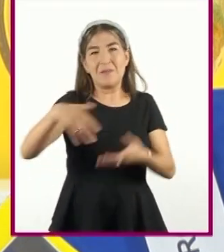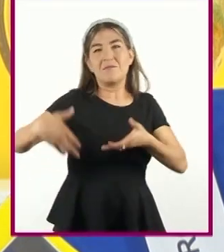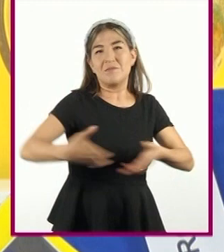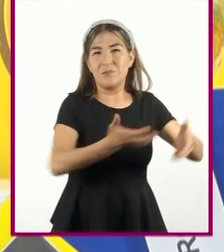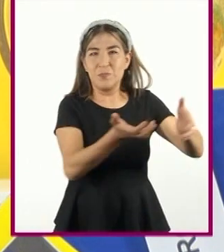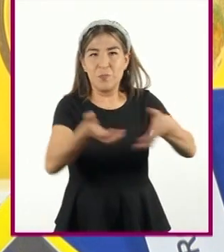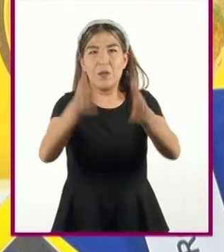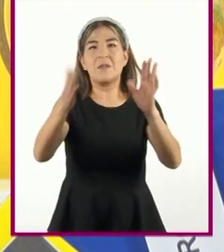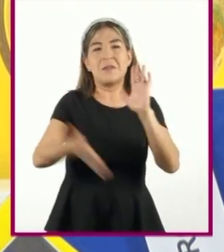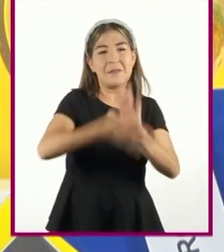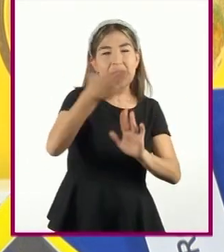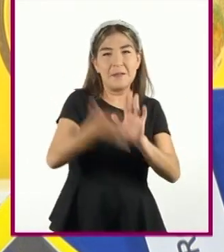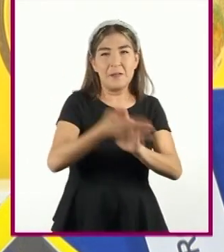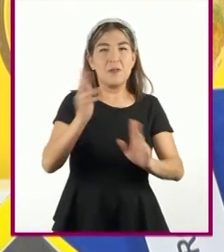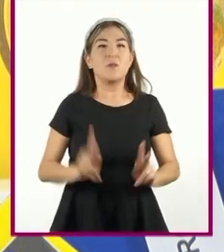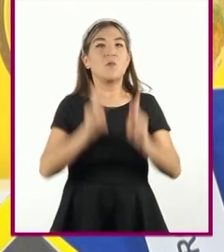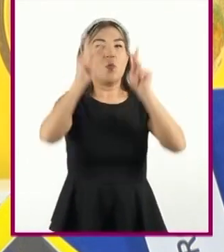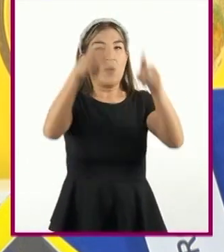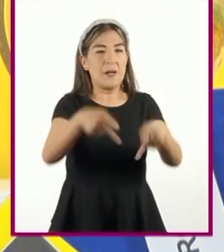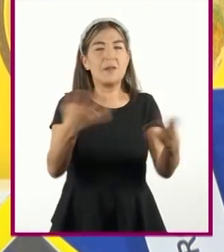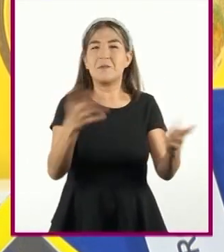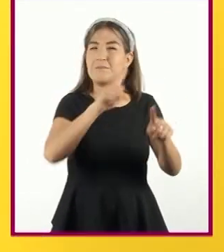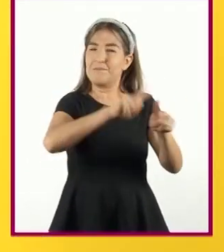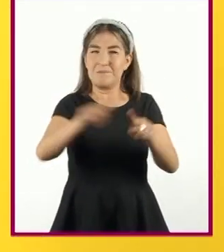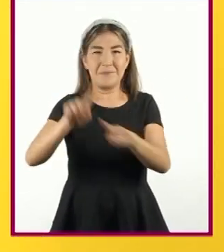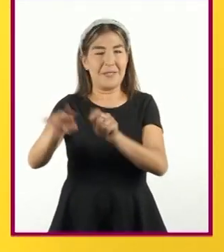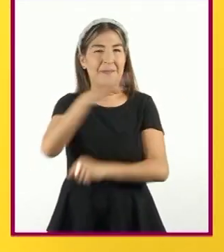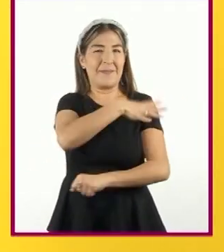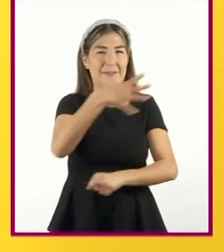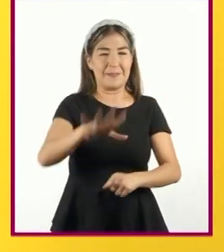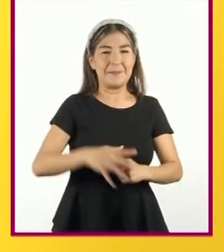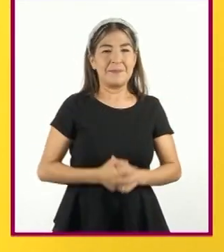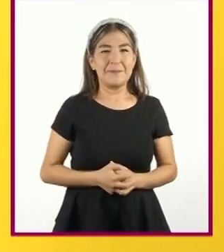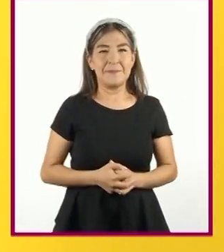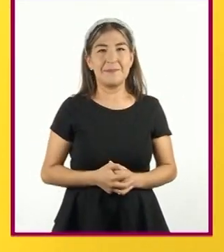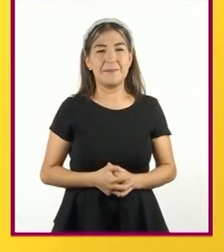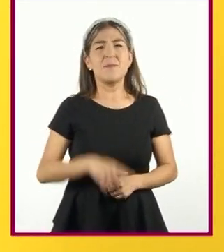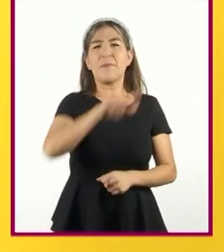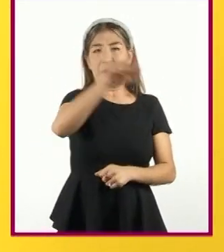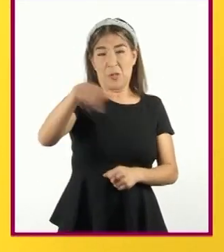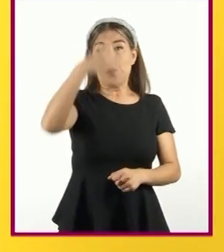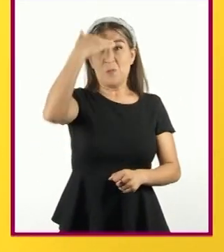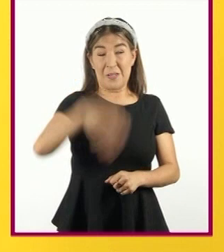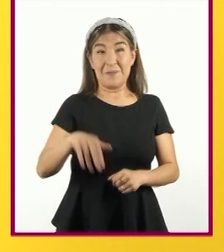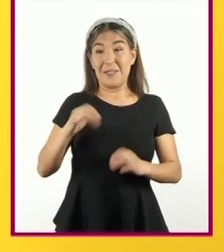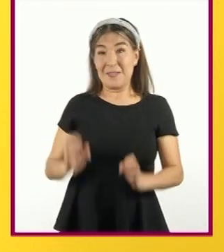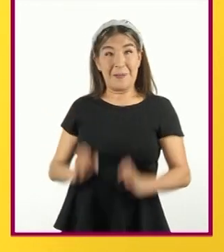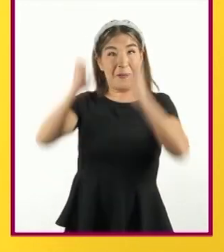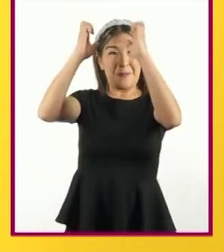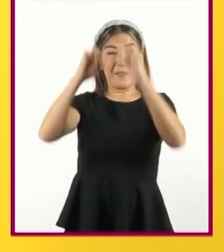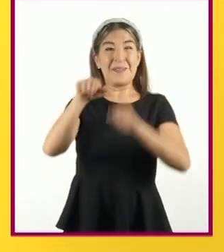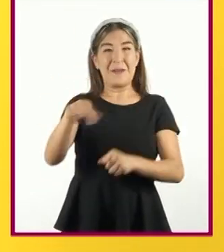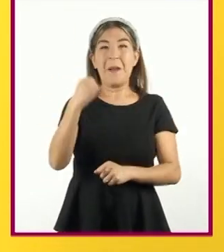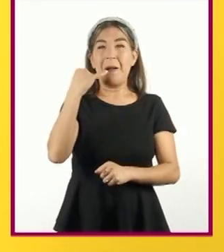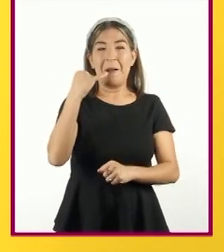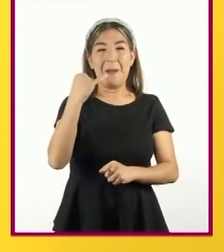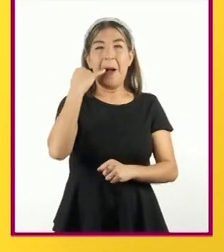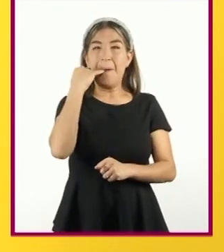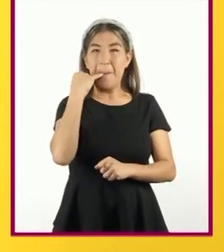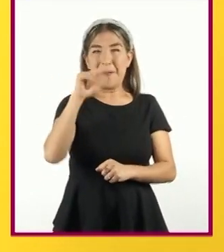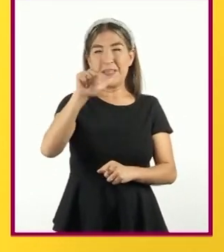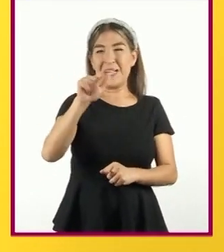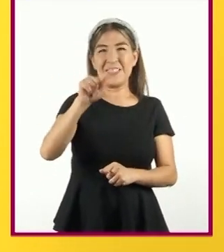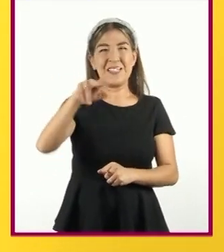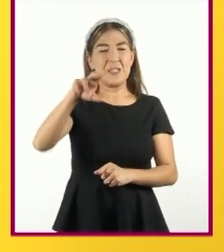carreteras, puentes y construcciones en general. ¿Sabían que la torre latinoamericana fue construida